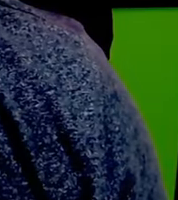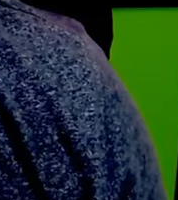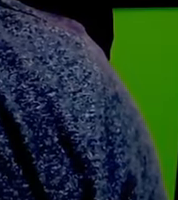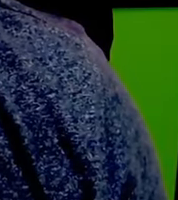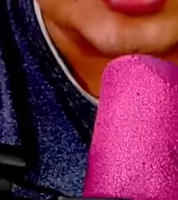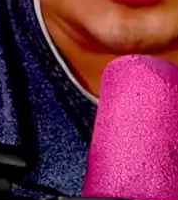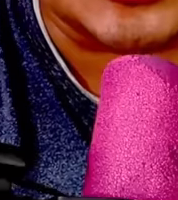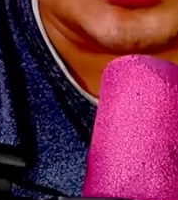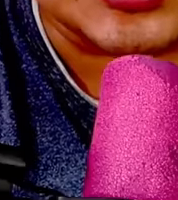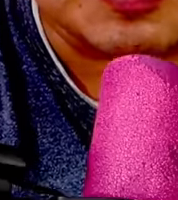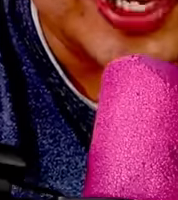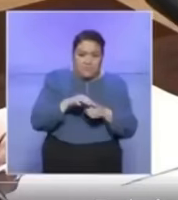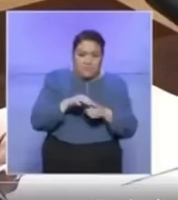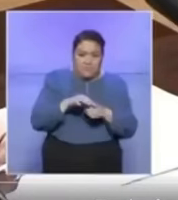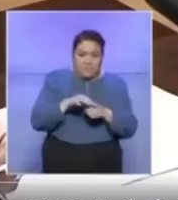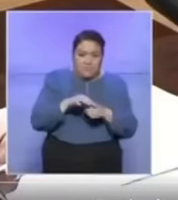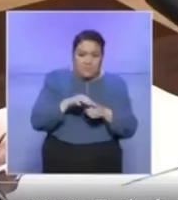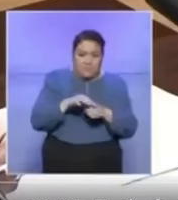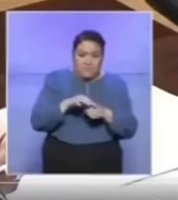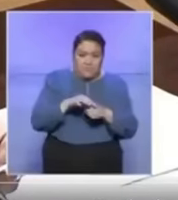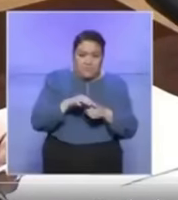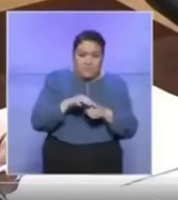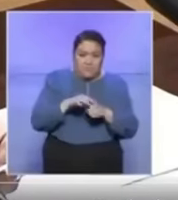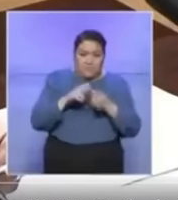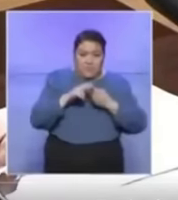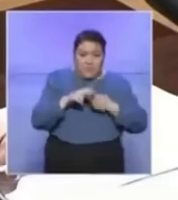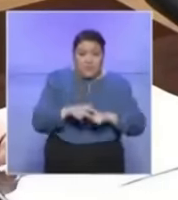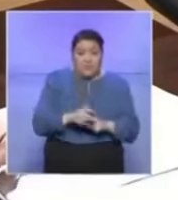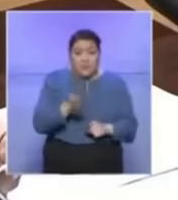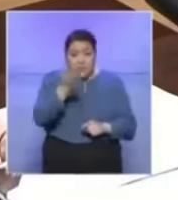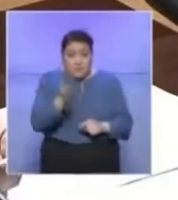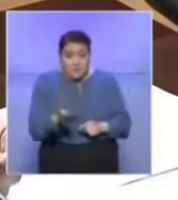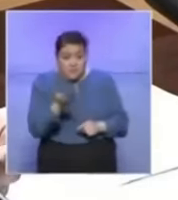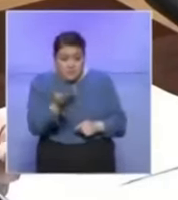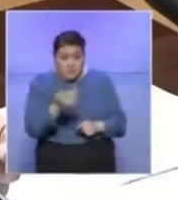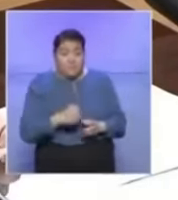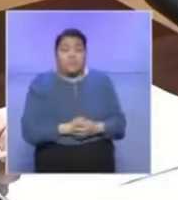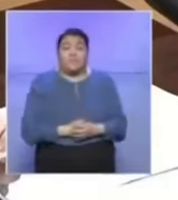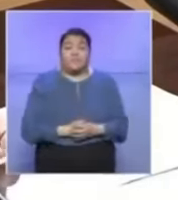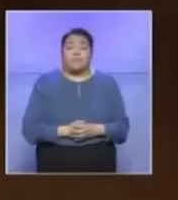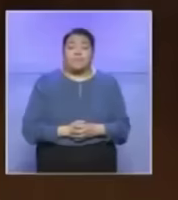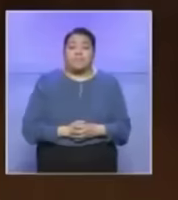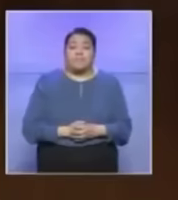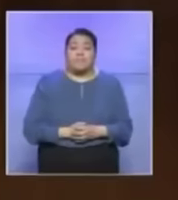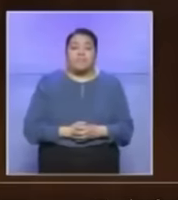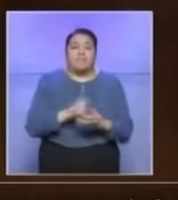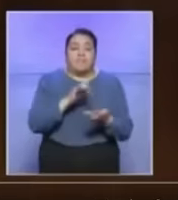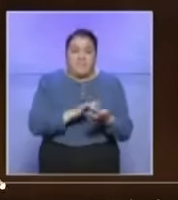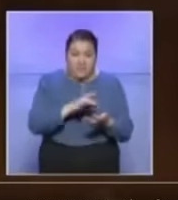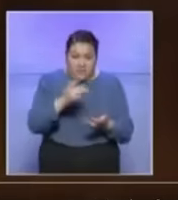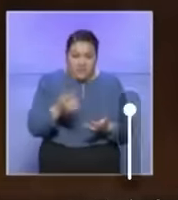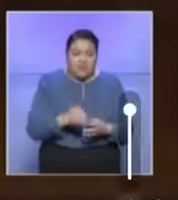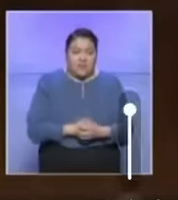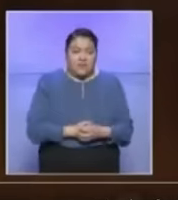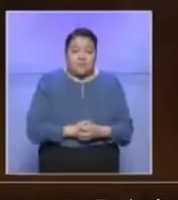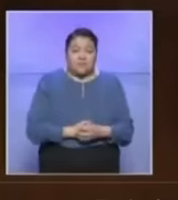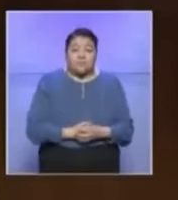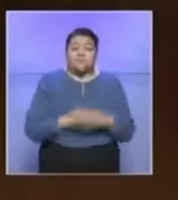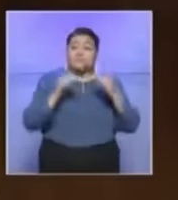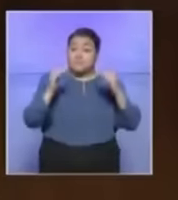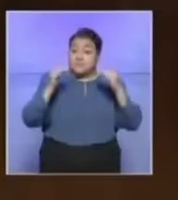que puedan hacer al respecto. Escuchemos. Usted, magistrado presidente. Gracias, secretario.